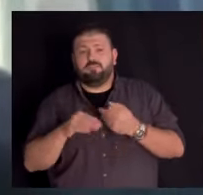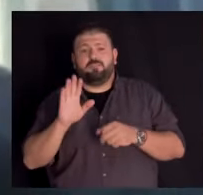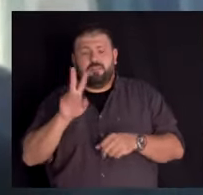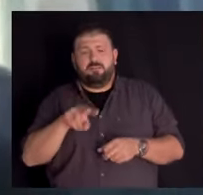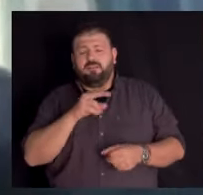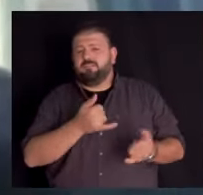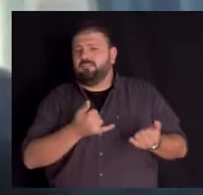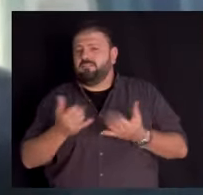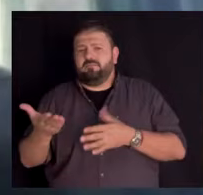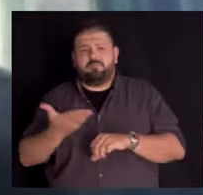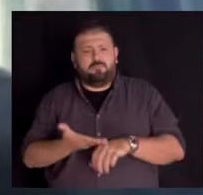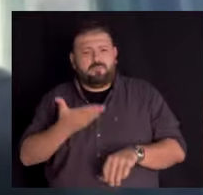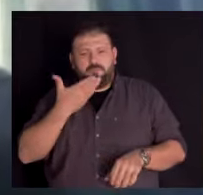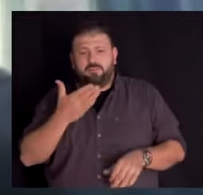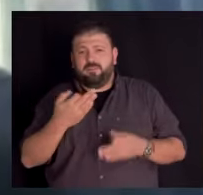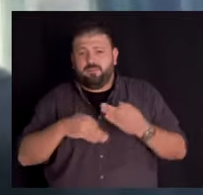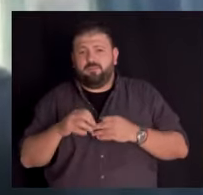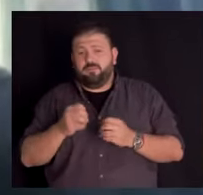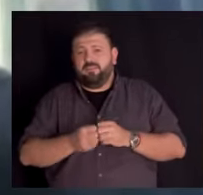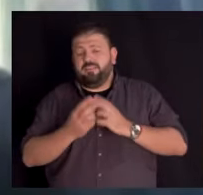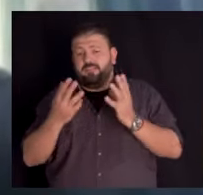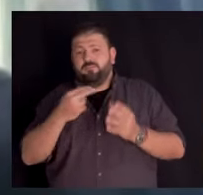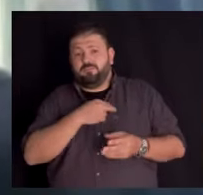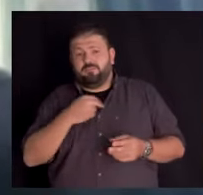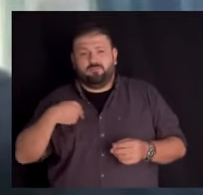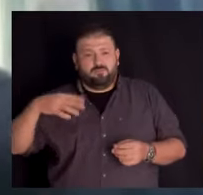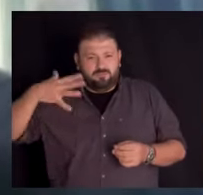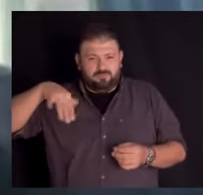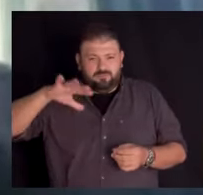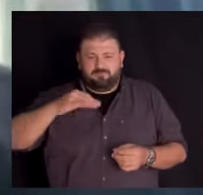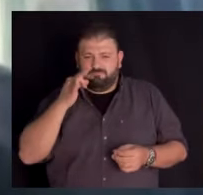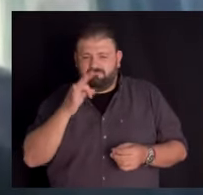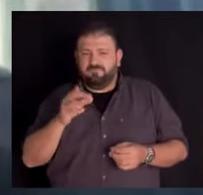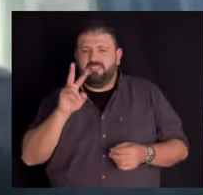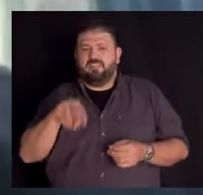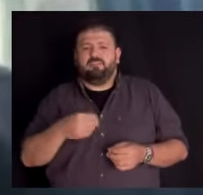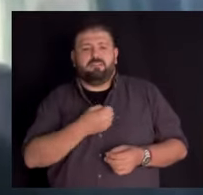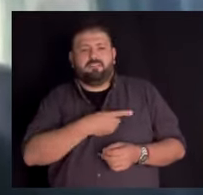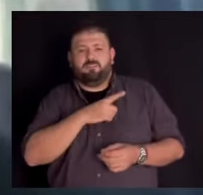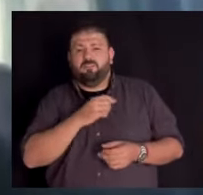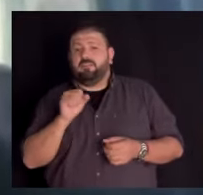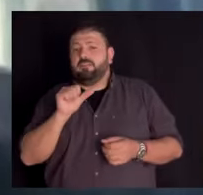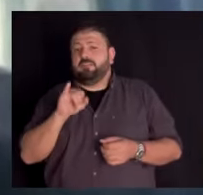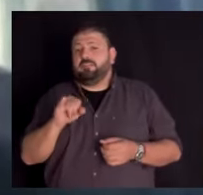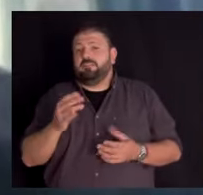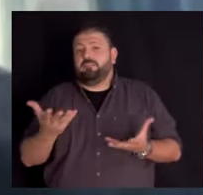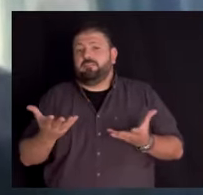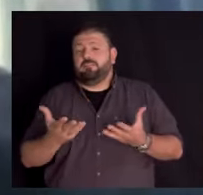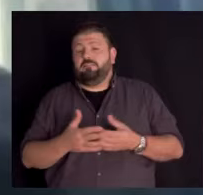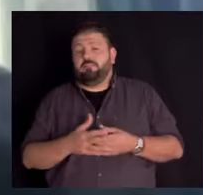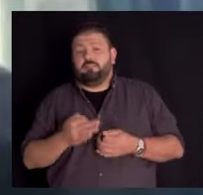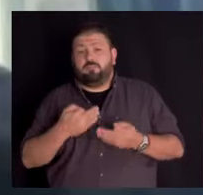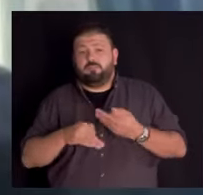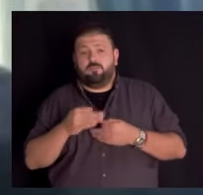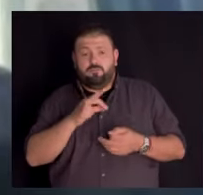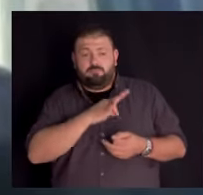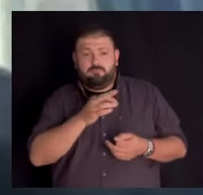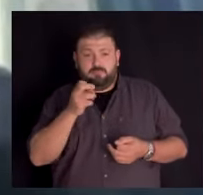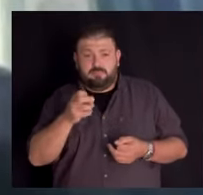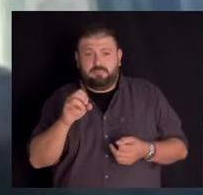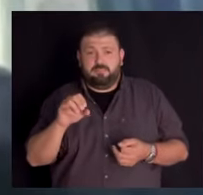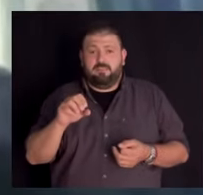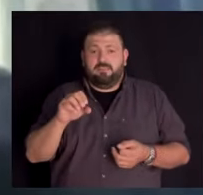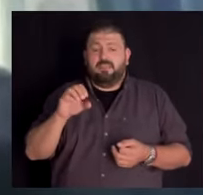todo. Y obviamente que lo que se va buscando es esa regeneración celular. Así que, pues, en cuanto al extracto de